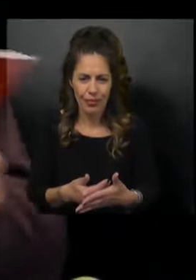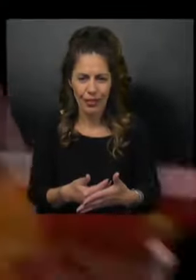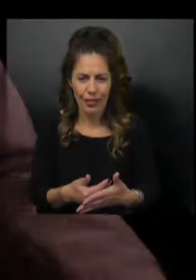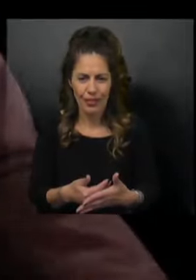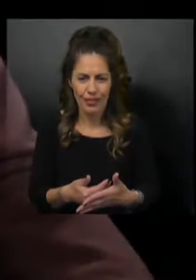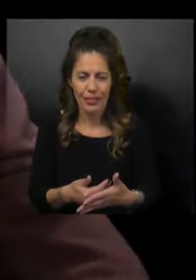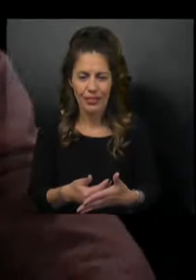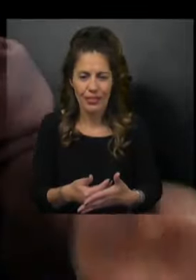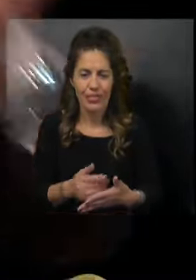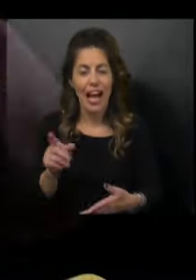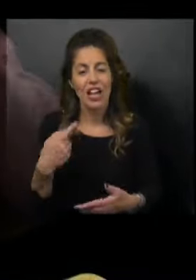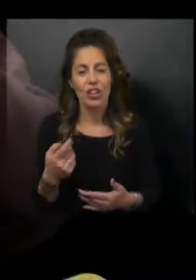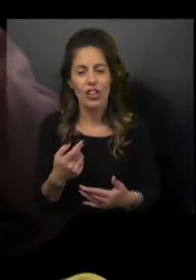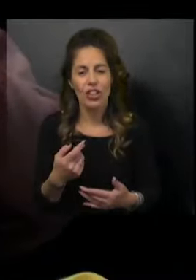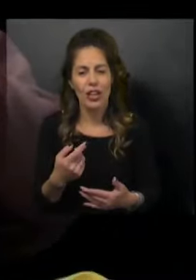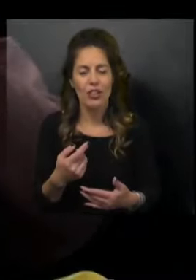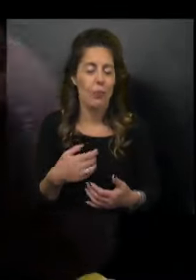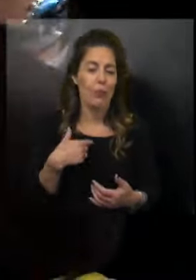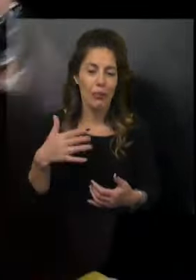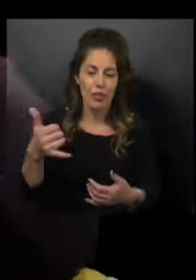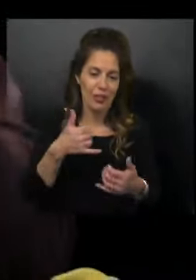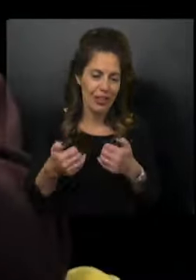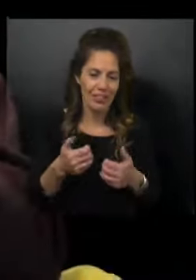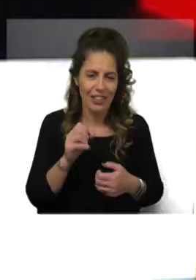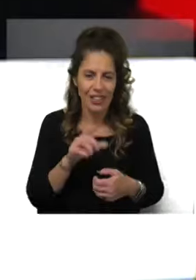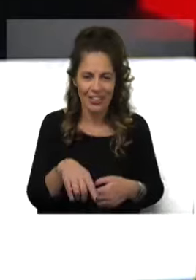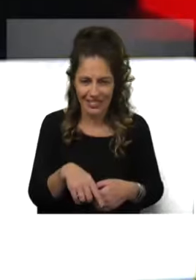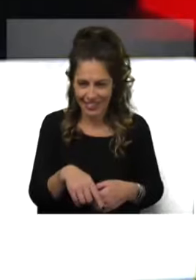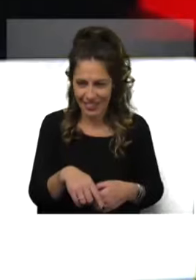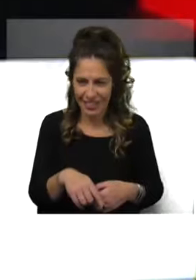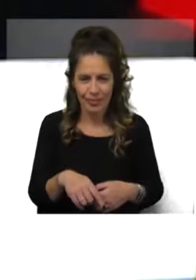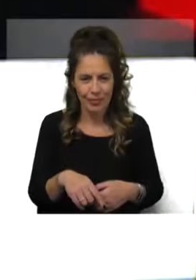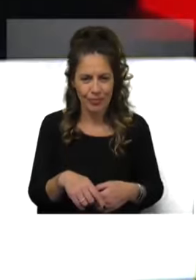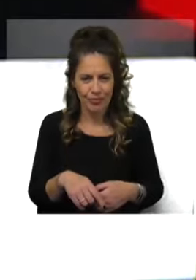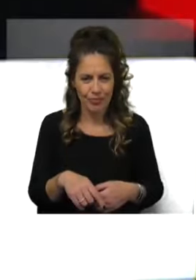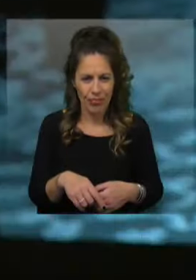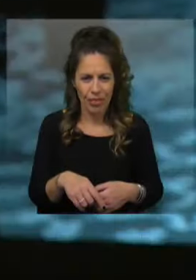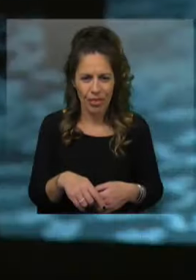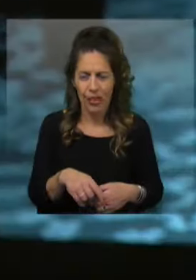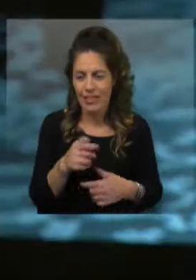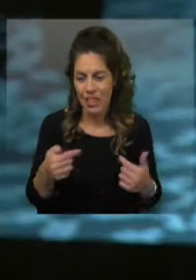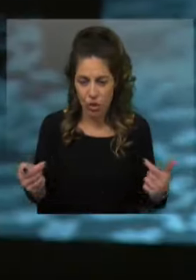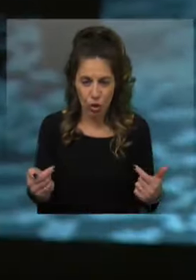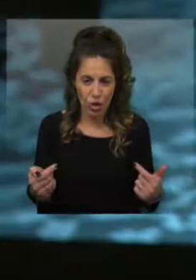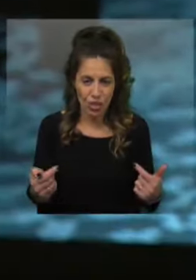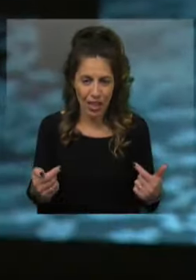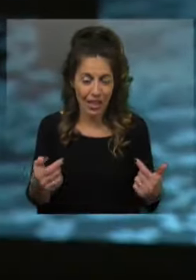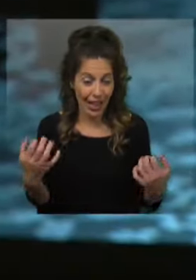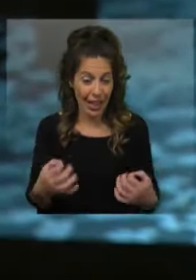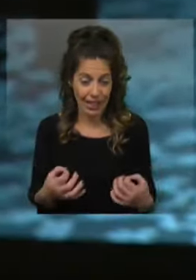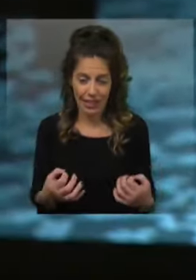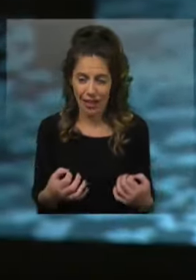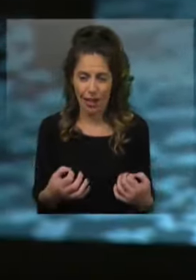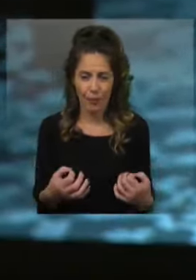cosa al otro día me AC Uy no le amado que no había programa por ejemplo sí Y esas son cosas que en realidad pasan